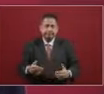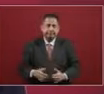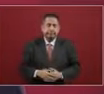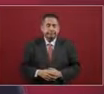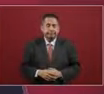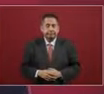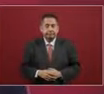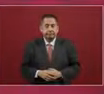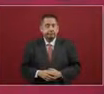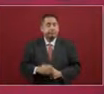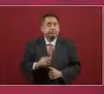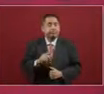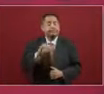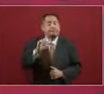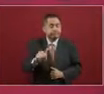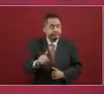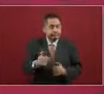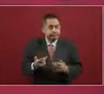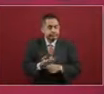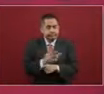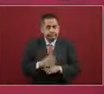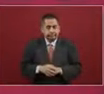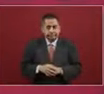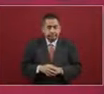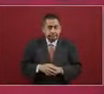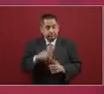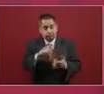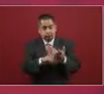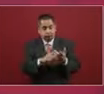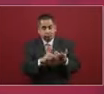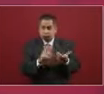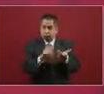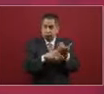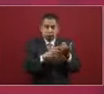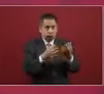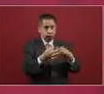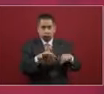Y pasando, y estaba en un organismo